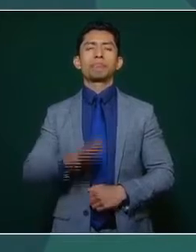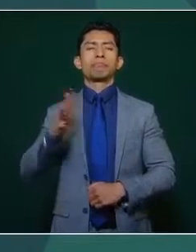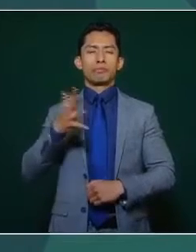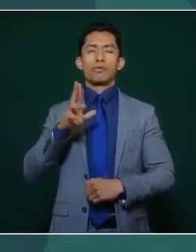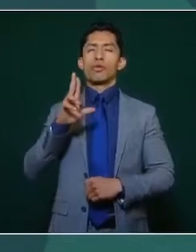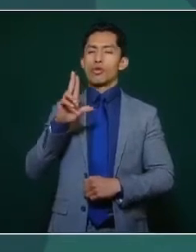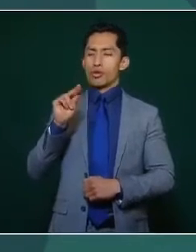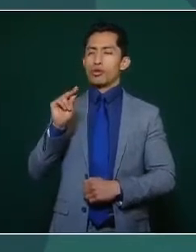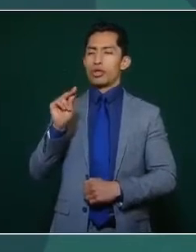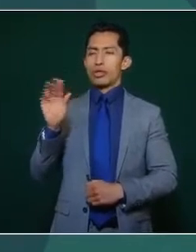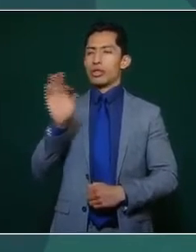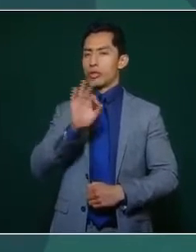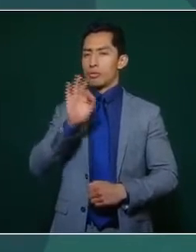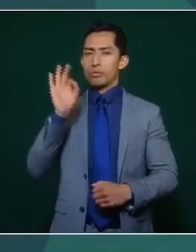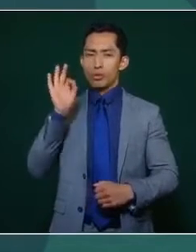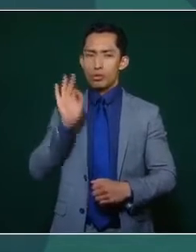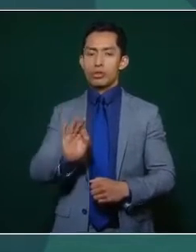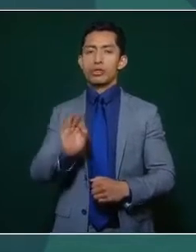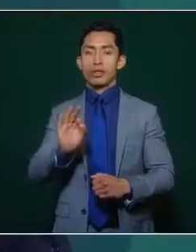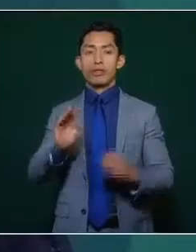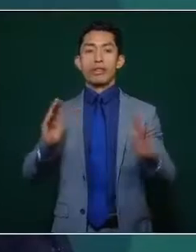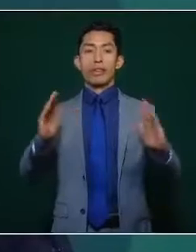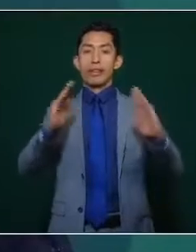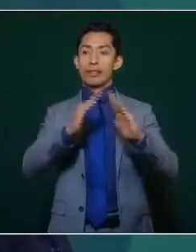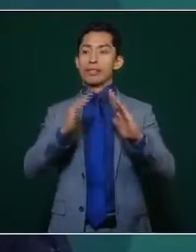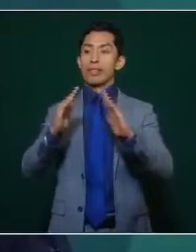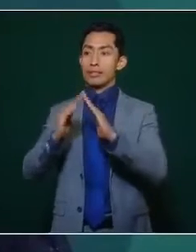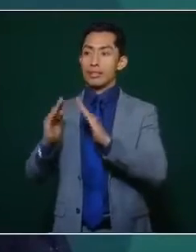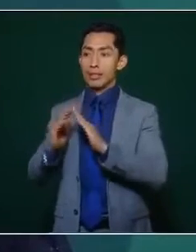80% de los hogares